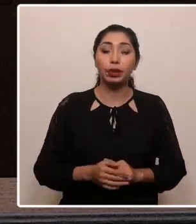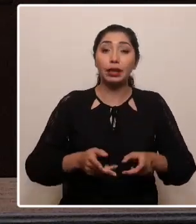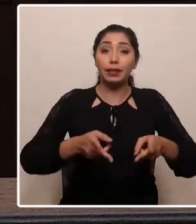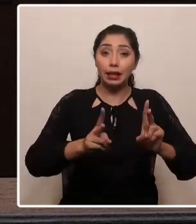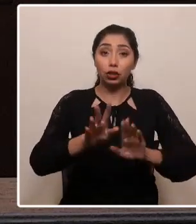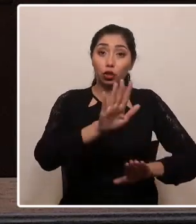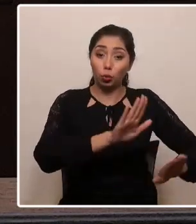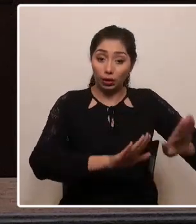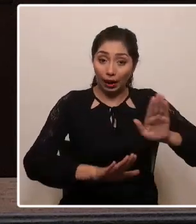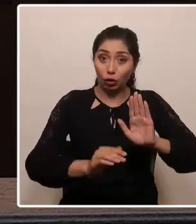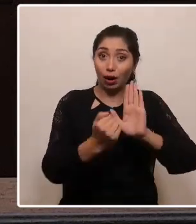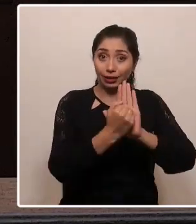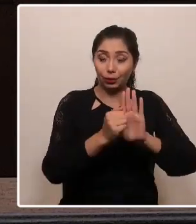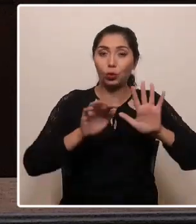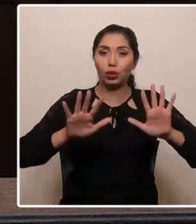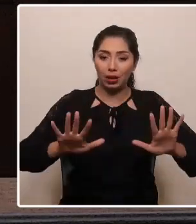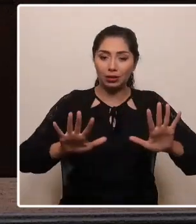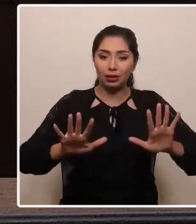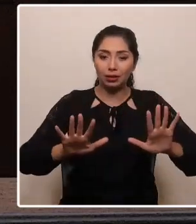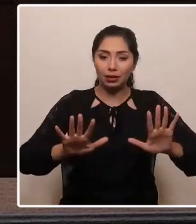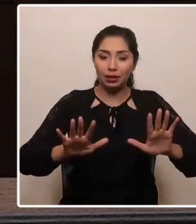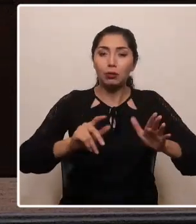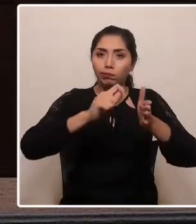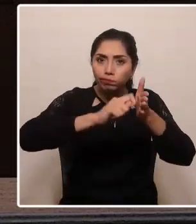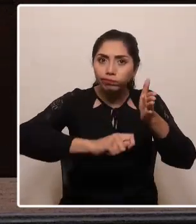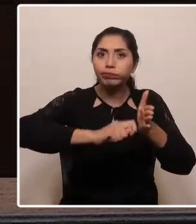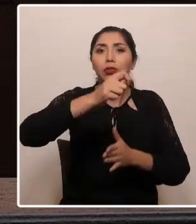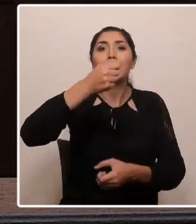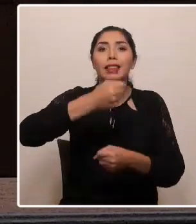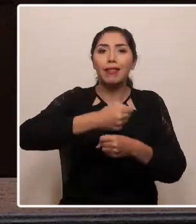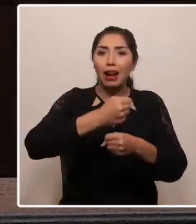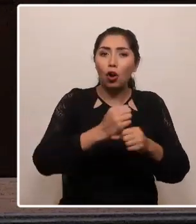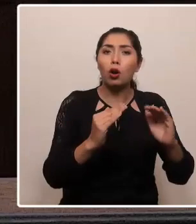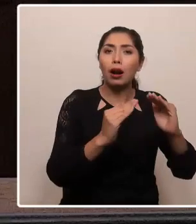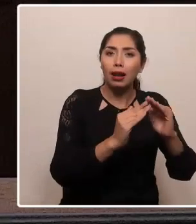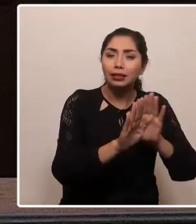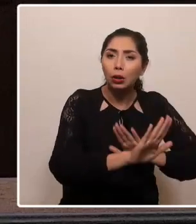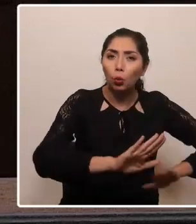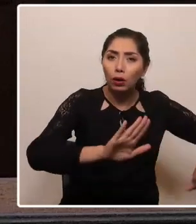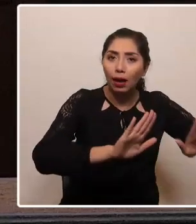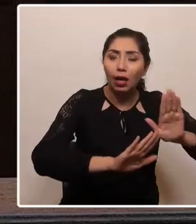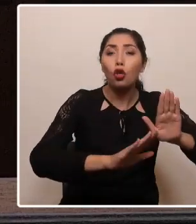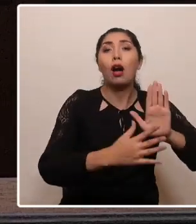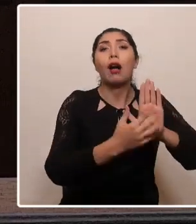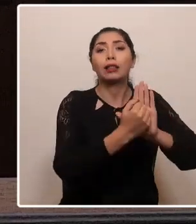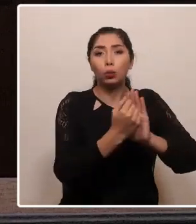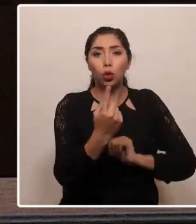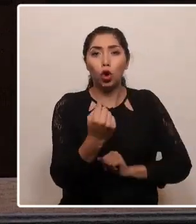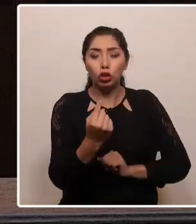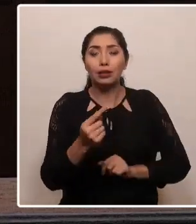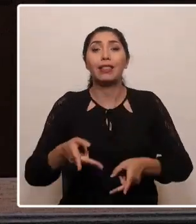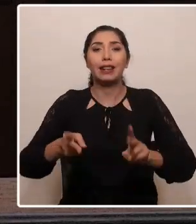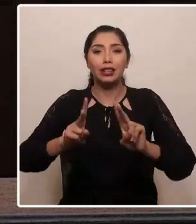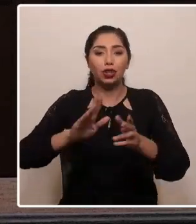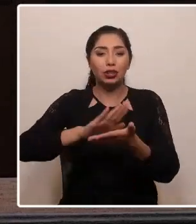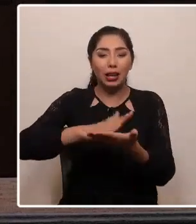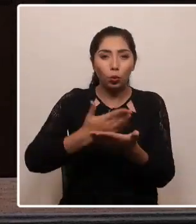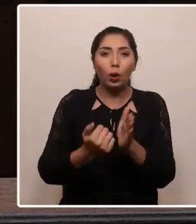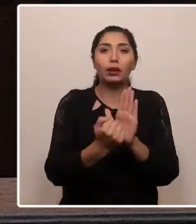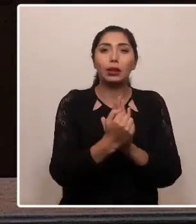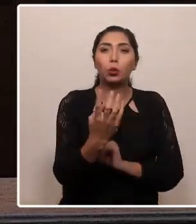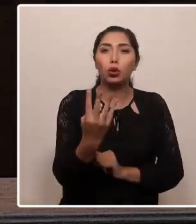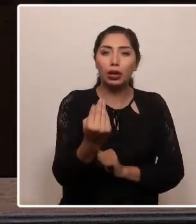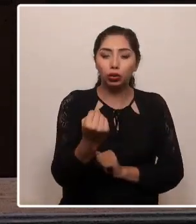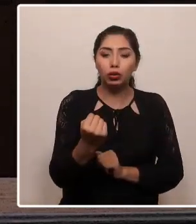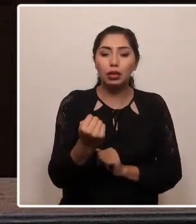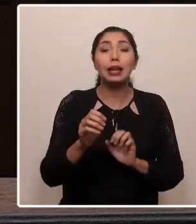cuidado, el artículo 10, el reconocimiento del trabajo doméstico y de cuidado, el artículo 11, el derecho a la salud, artículo 14, y a la